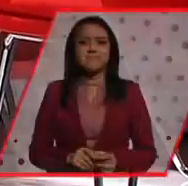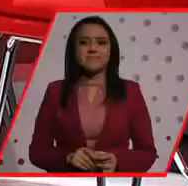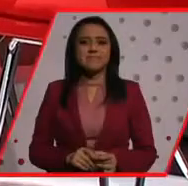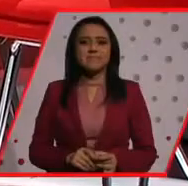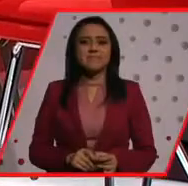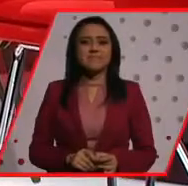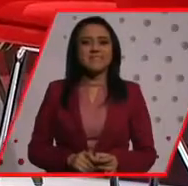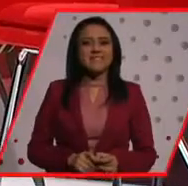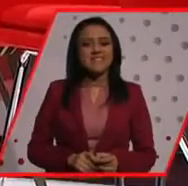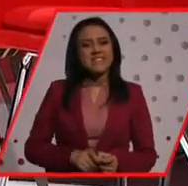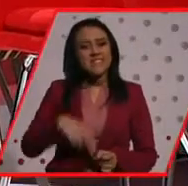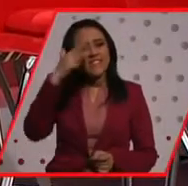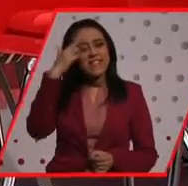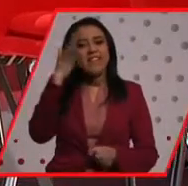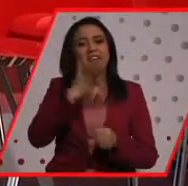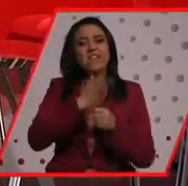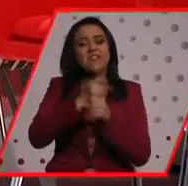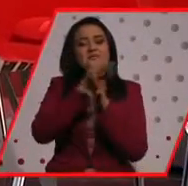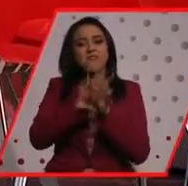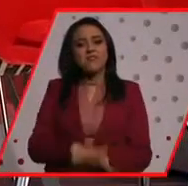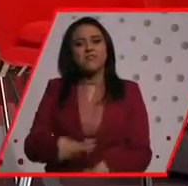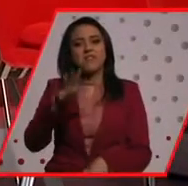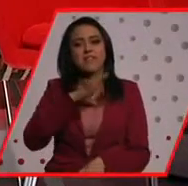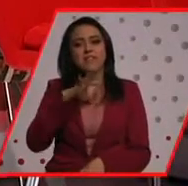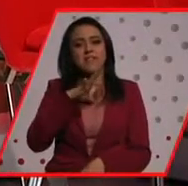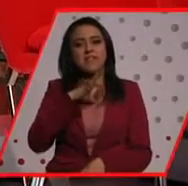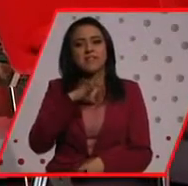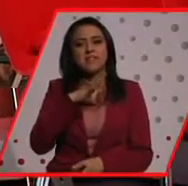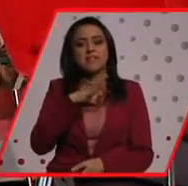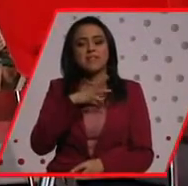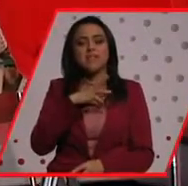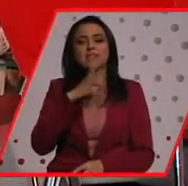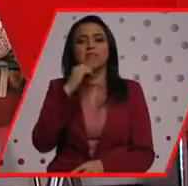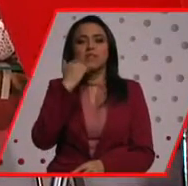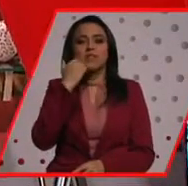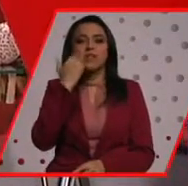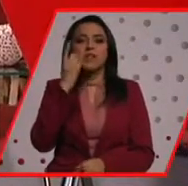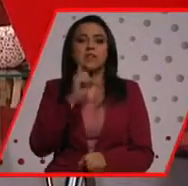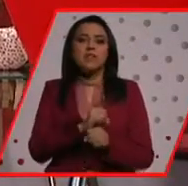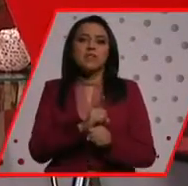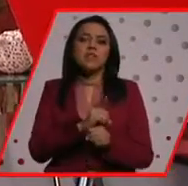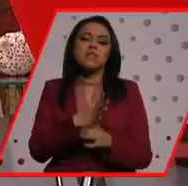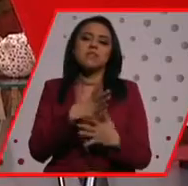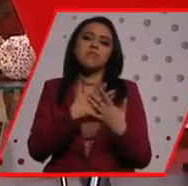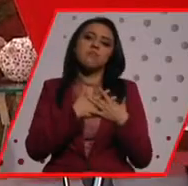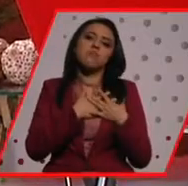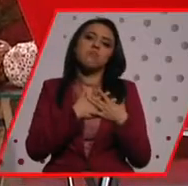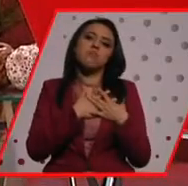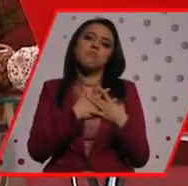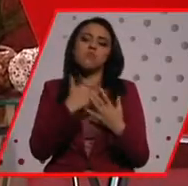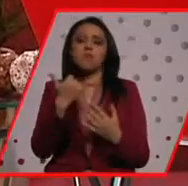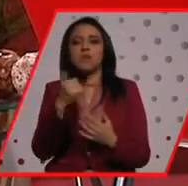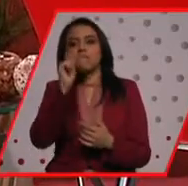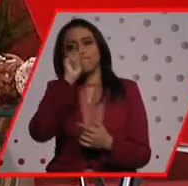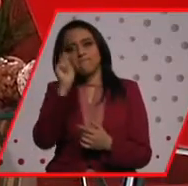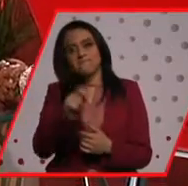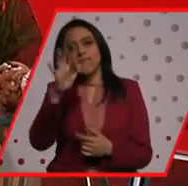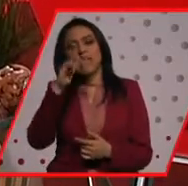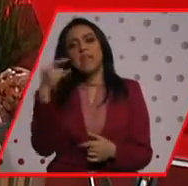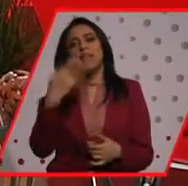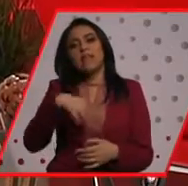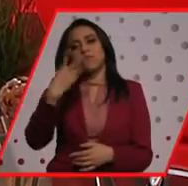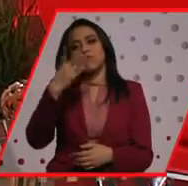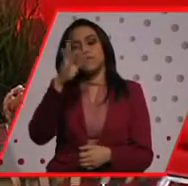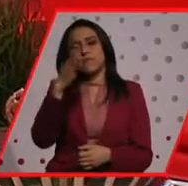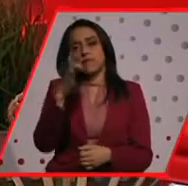Bueno, pues ahora sí les traigo información con la que no quería amargarles el día de San Valentín, el 14 de febrero. Es muy importante, esto